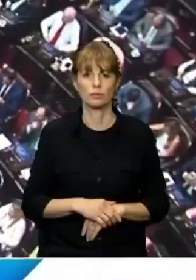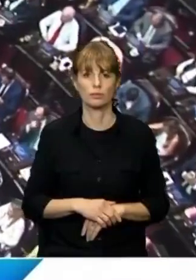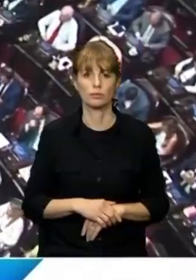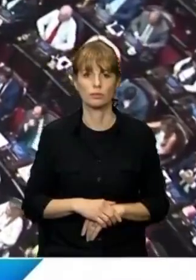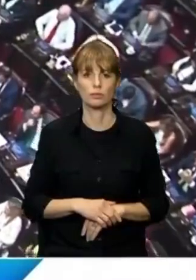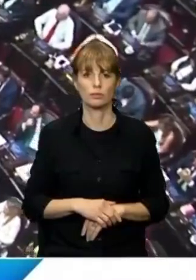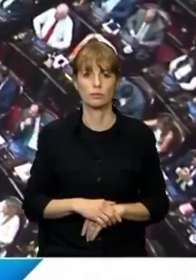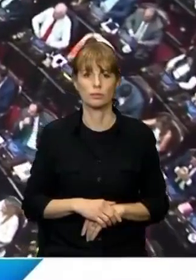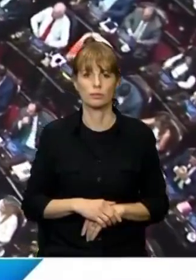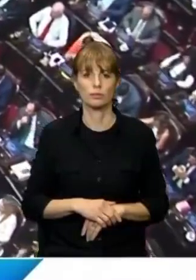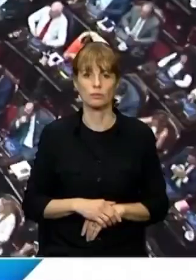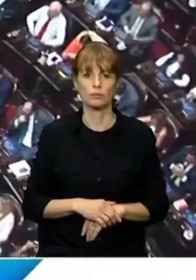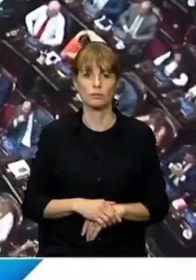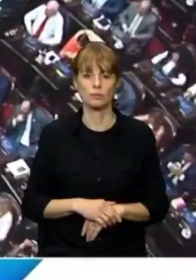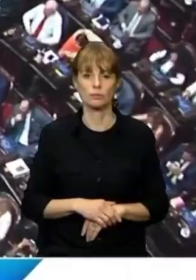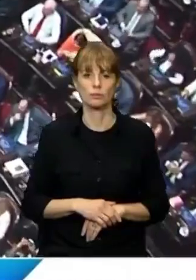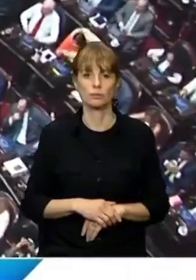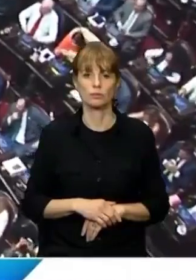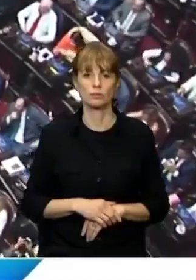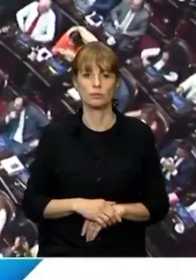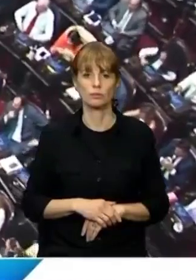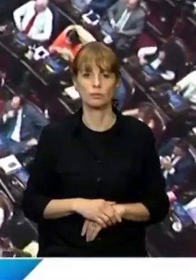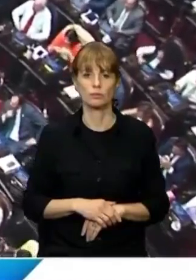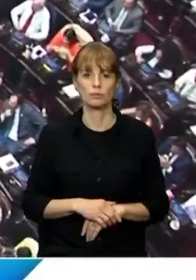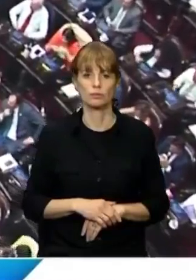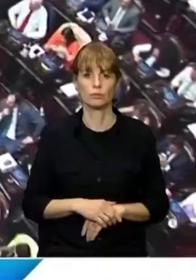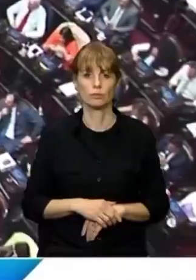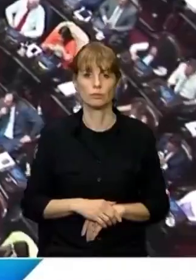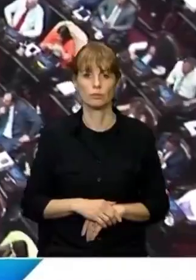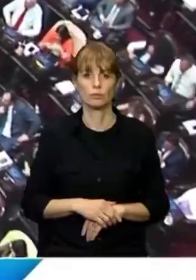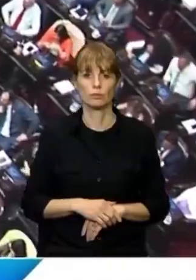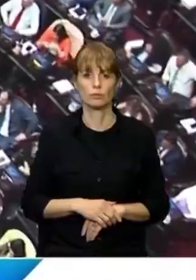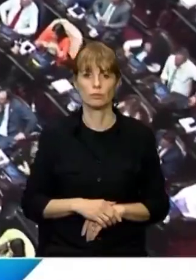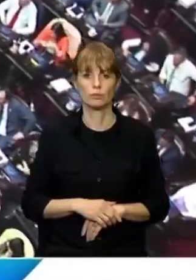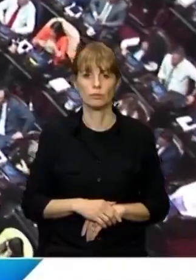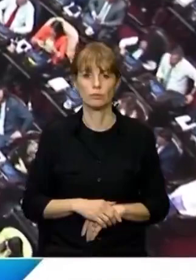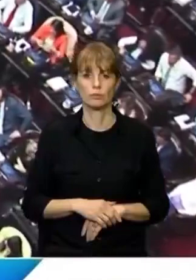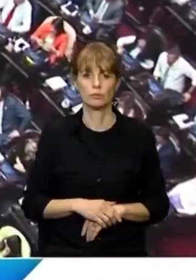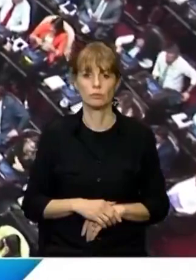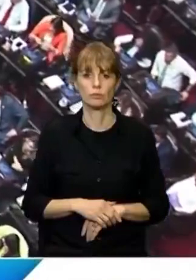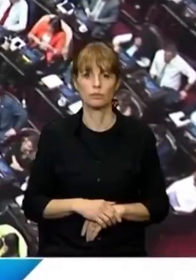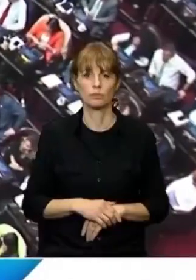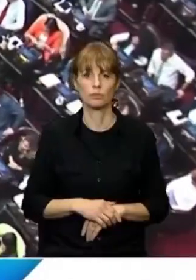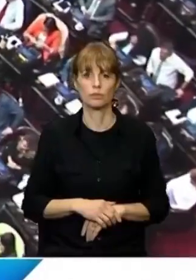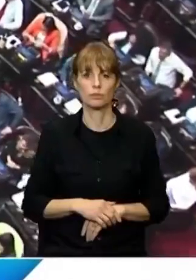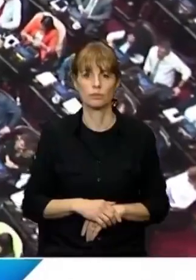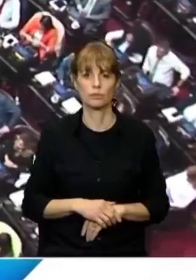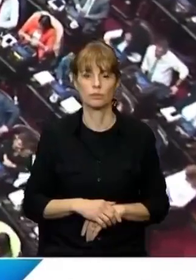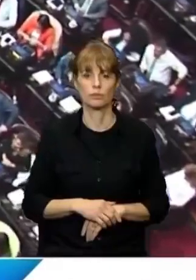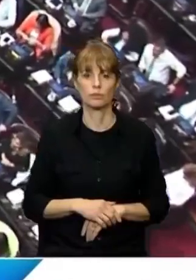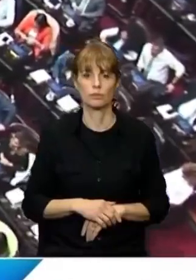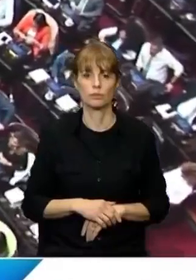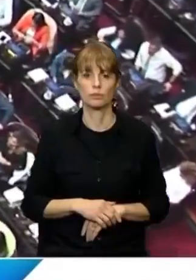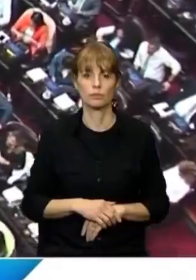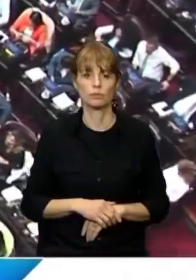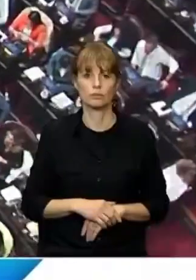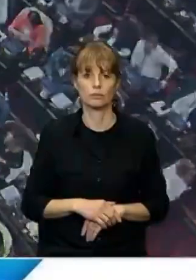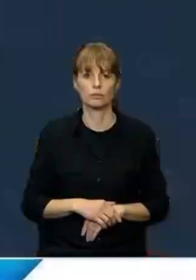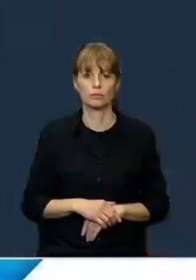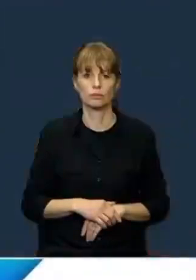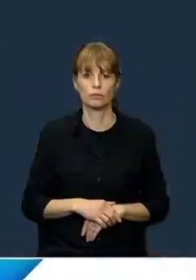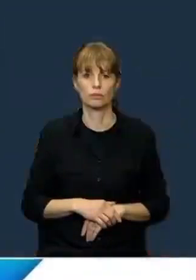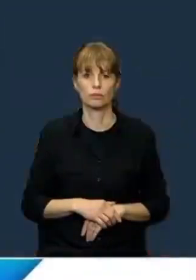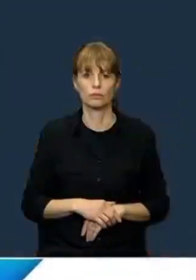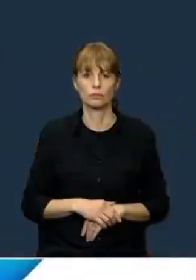hoy recordamos, a diferencia de la experiencia del verano, va a ser capítulo por capítulo y no artículo por artículo. Bien. De esta manera el gobierno especula con